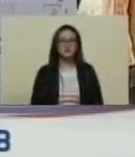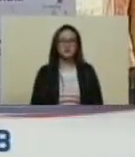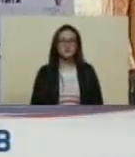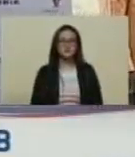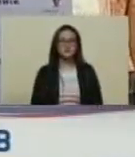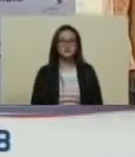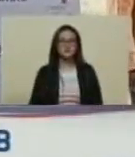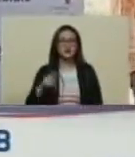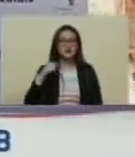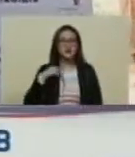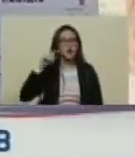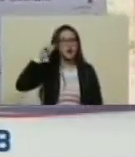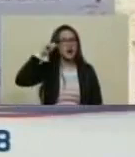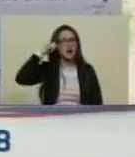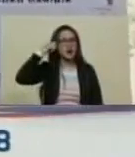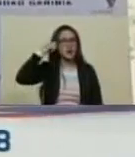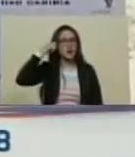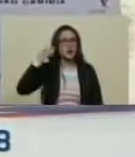Recuerdo